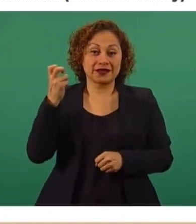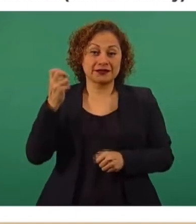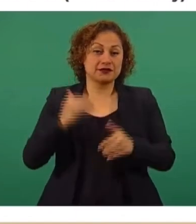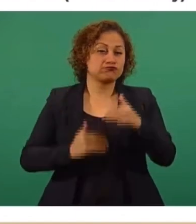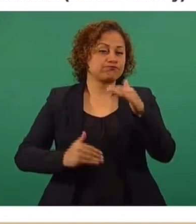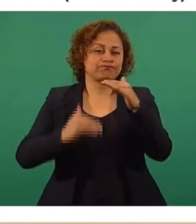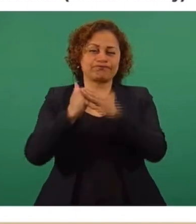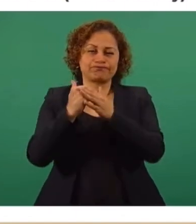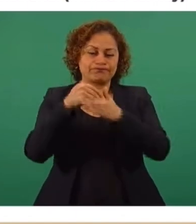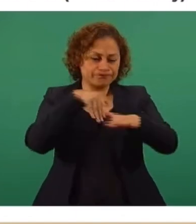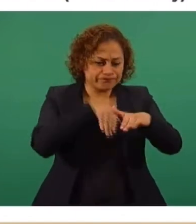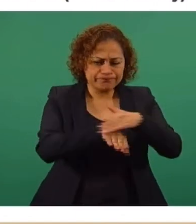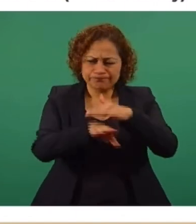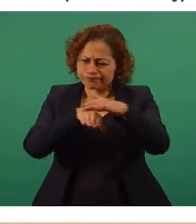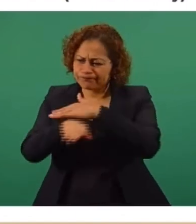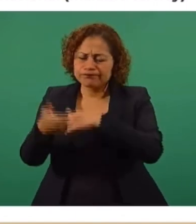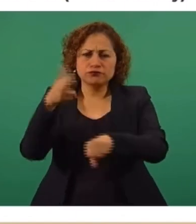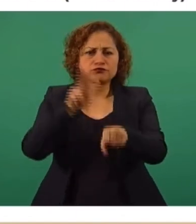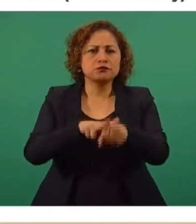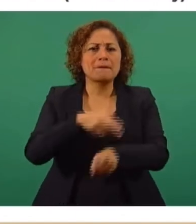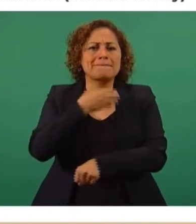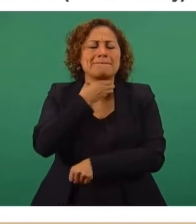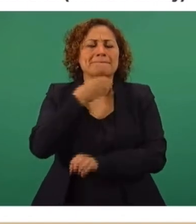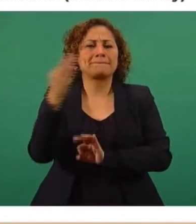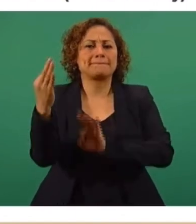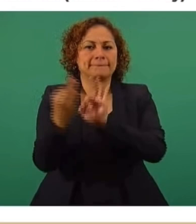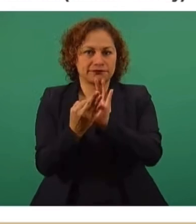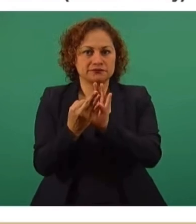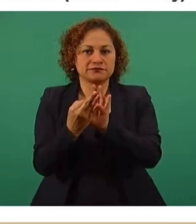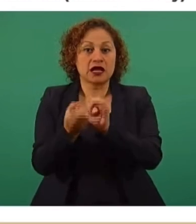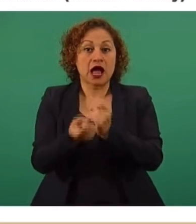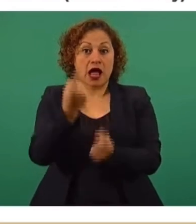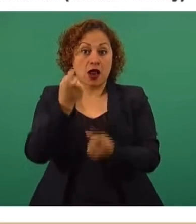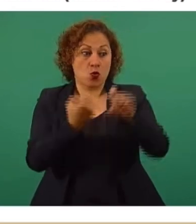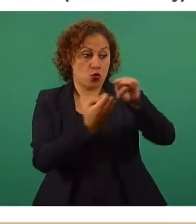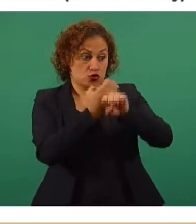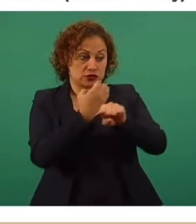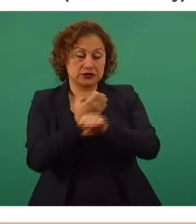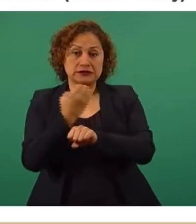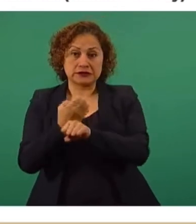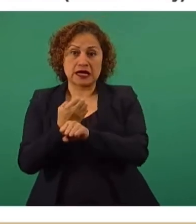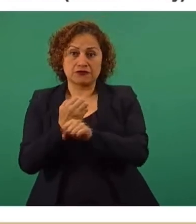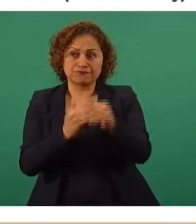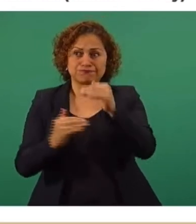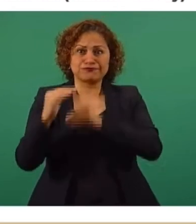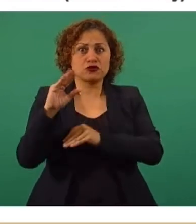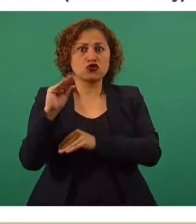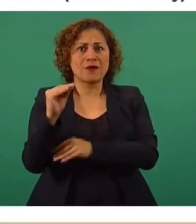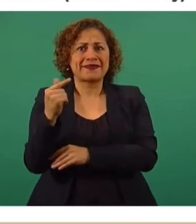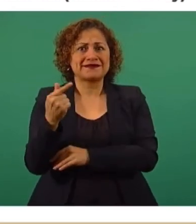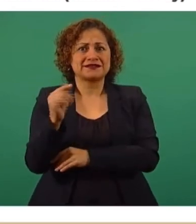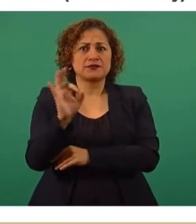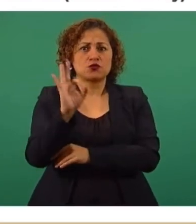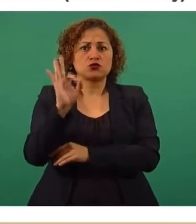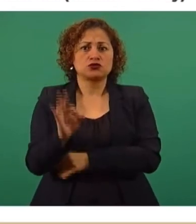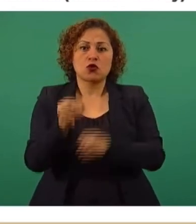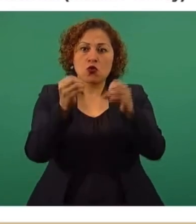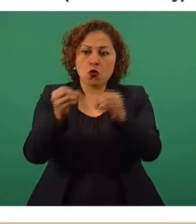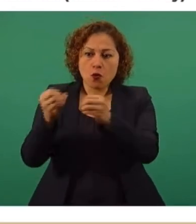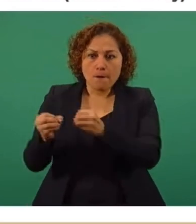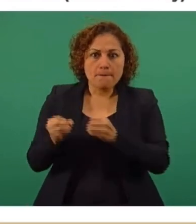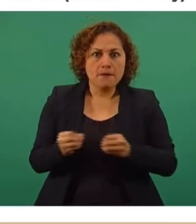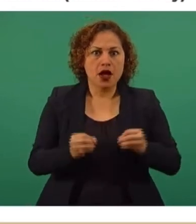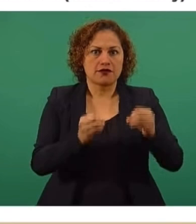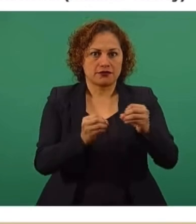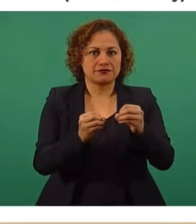ocupación hospitalaria. En su momento en algunas entidades federativas llegamos hasta más del 97% de ocupación hospitalaria.